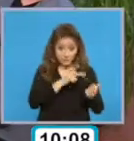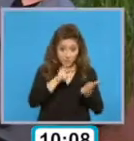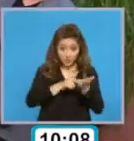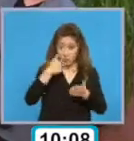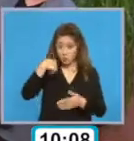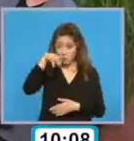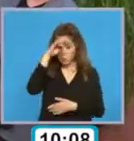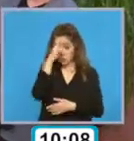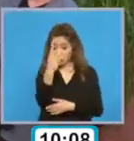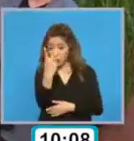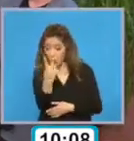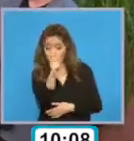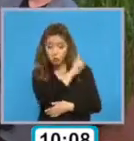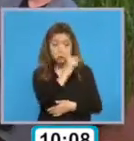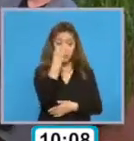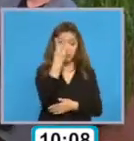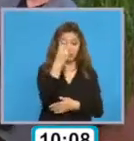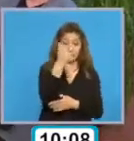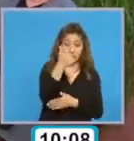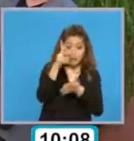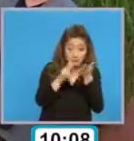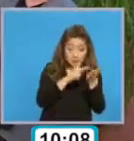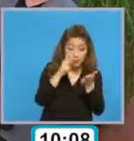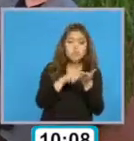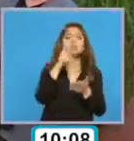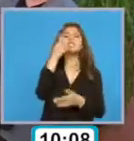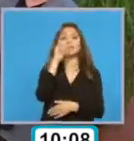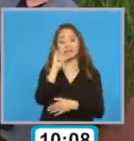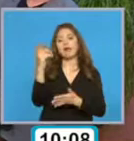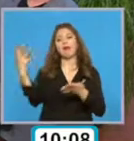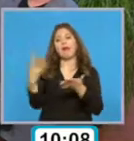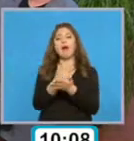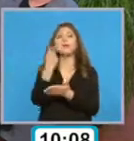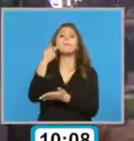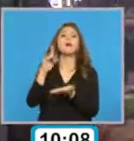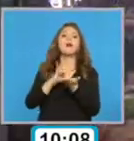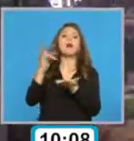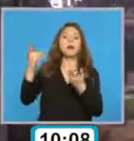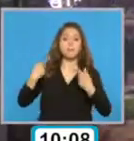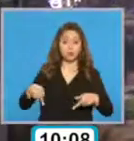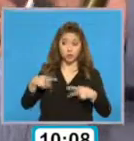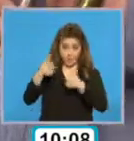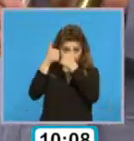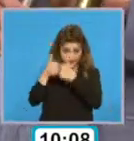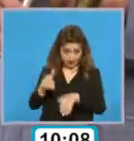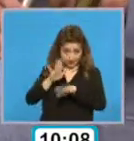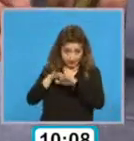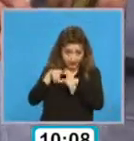una, 2, 3, son 6 ocasiones. Así es, gracias al apoyo de la gente. Muy bien. ¿Se quedan con nosotros, muchachos, para Claro seguir que